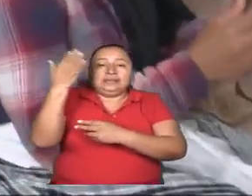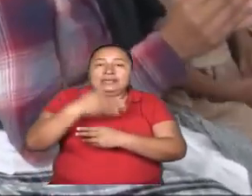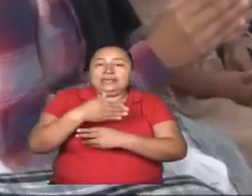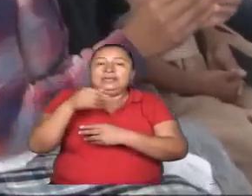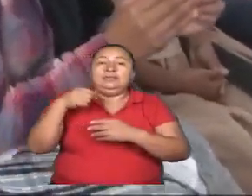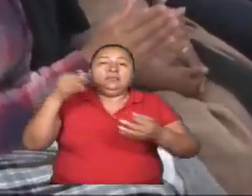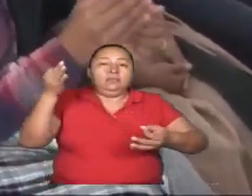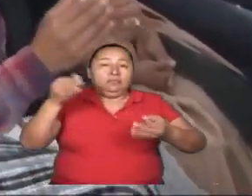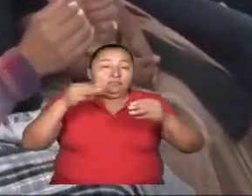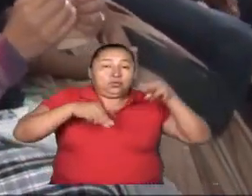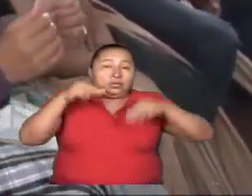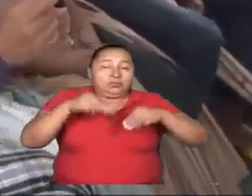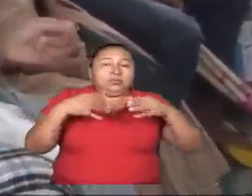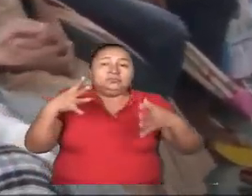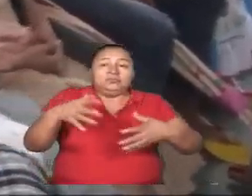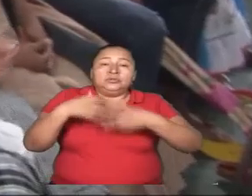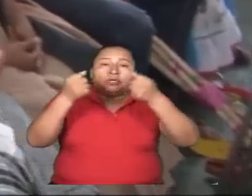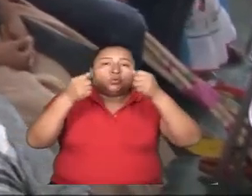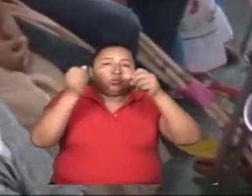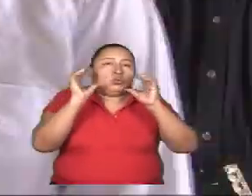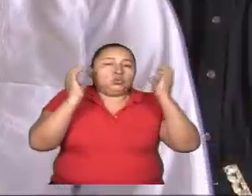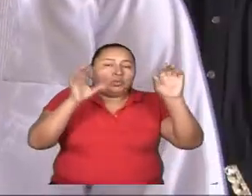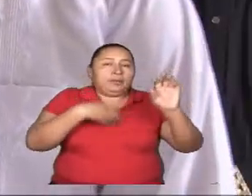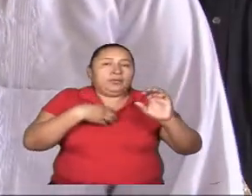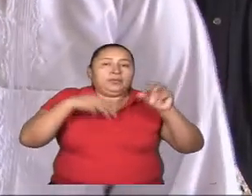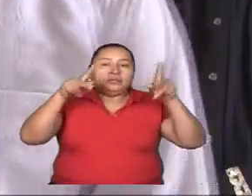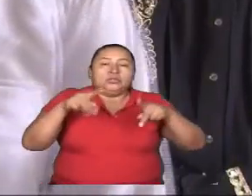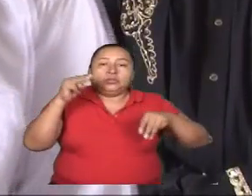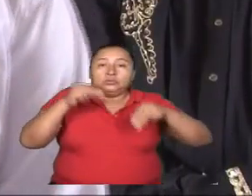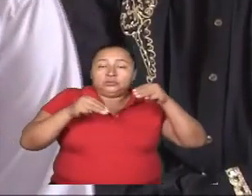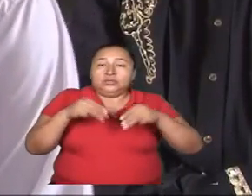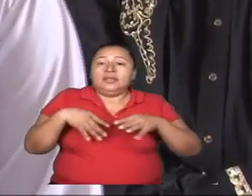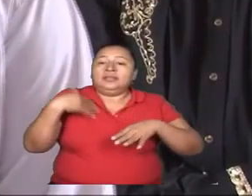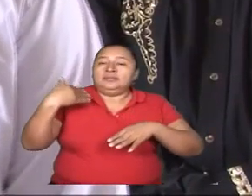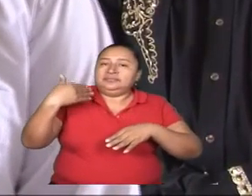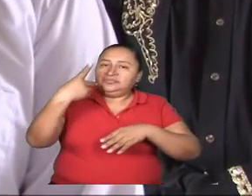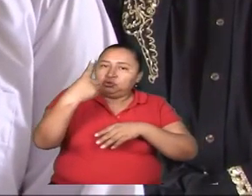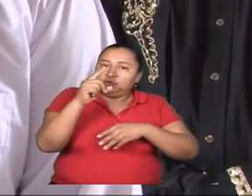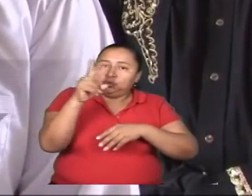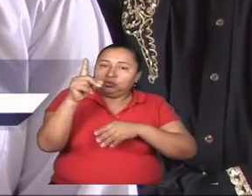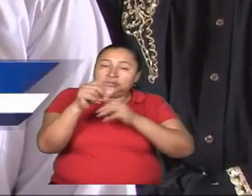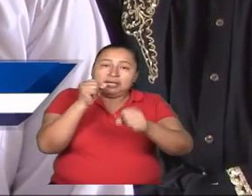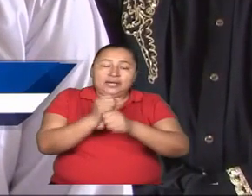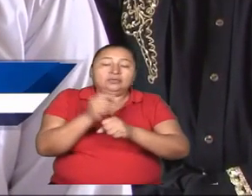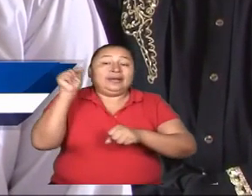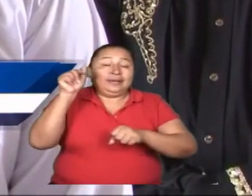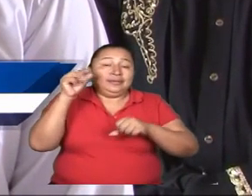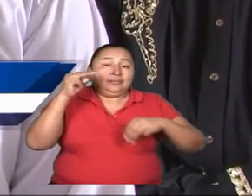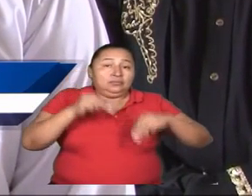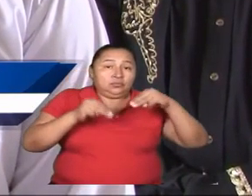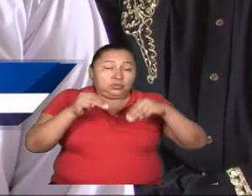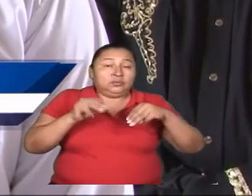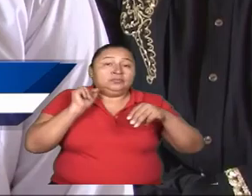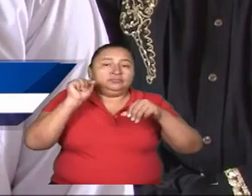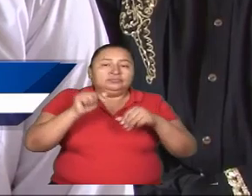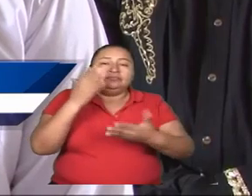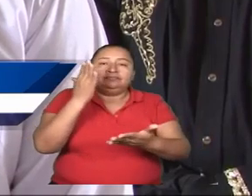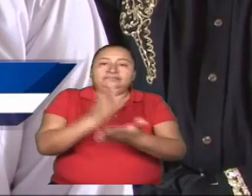busca rescatar la cultura de los monimboseños. Después de 12 años de trabajo en Monimbó,